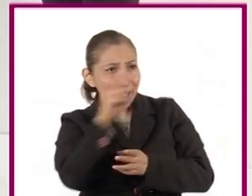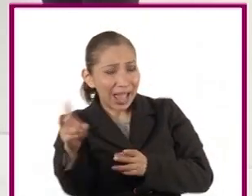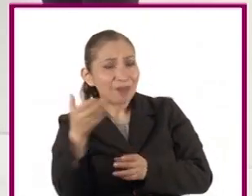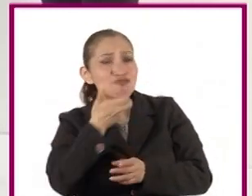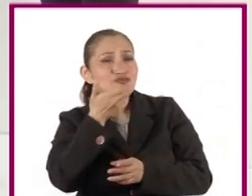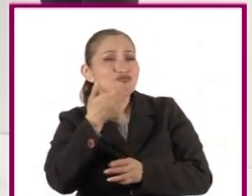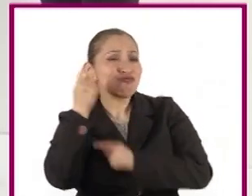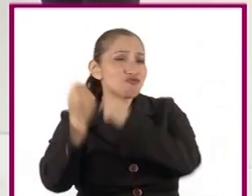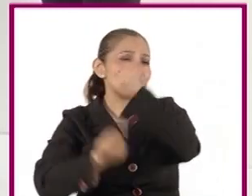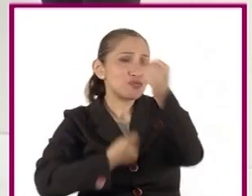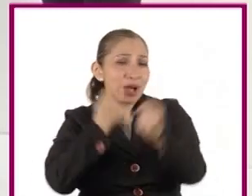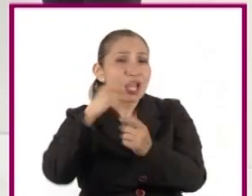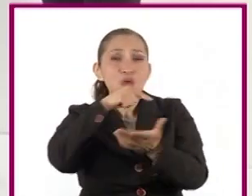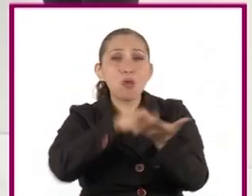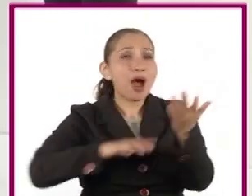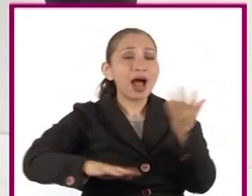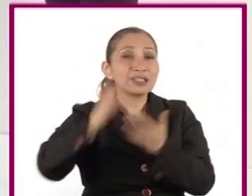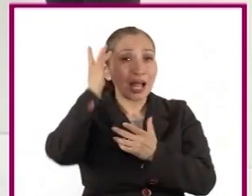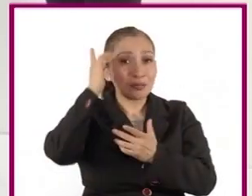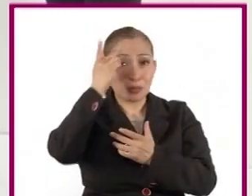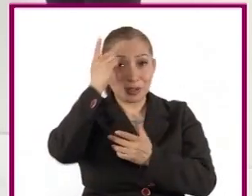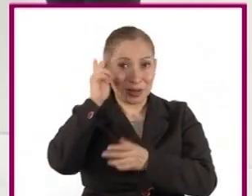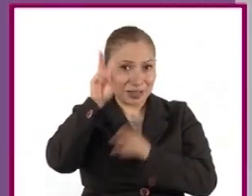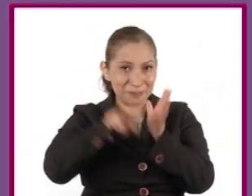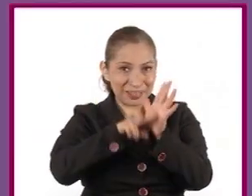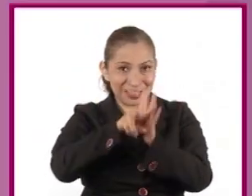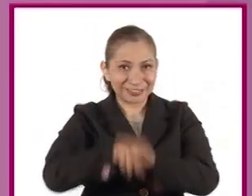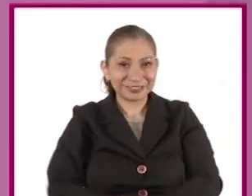de San Luis Potosí con el siguiente video.